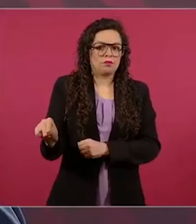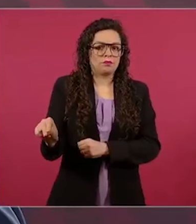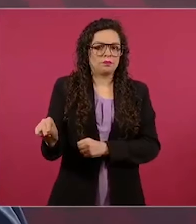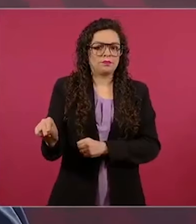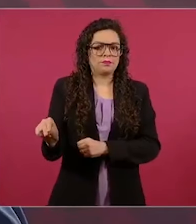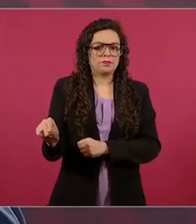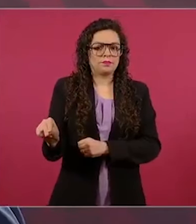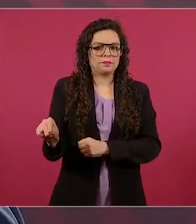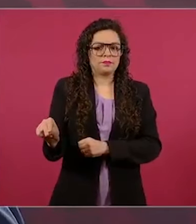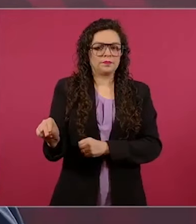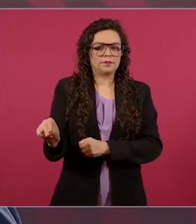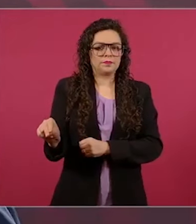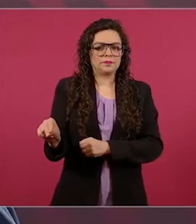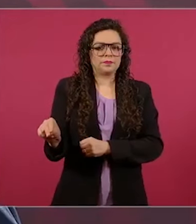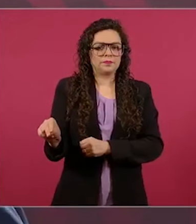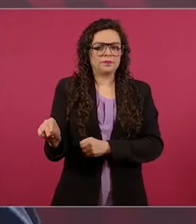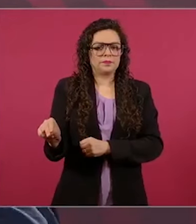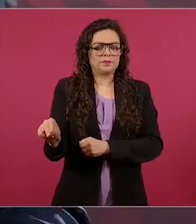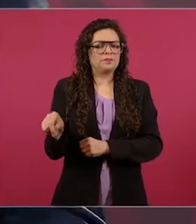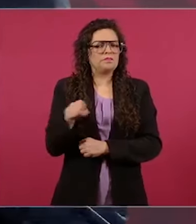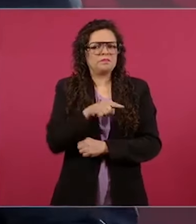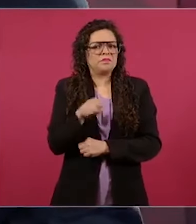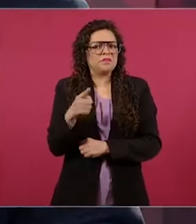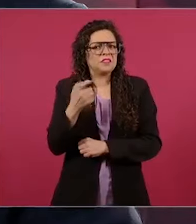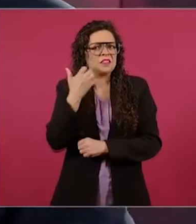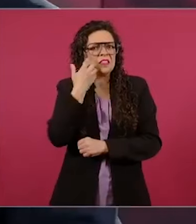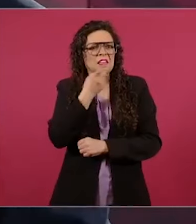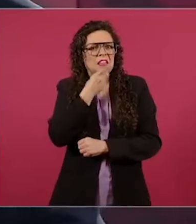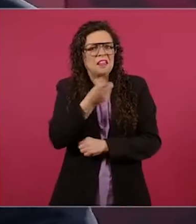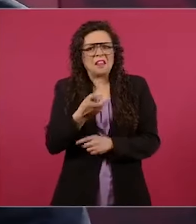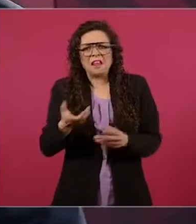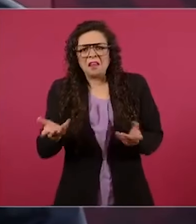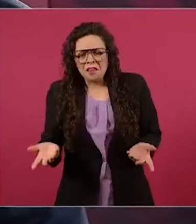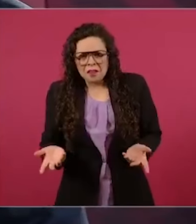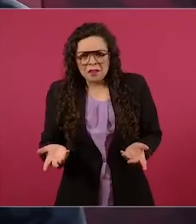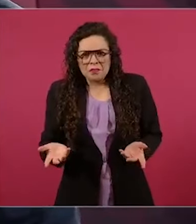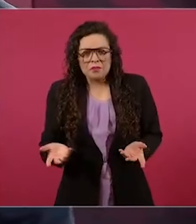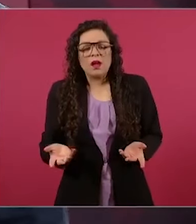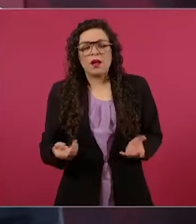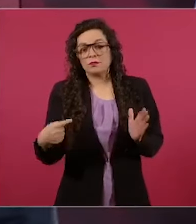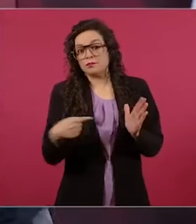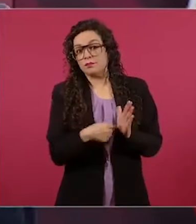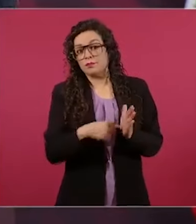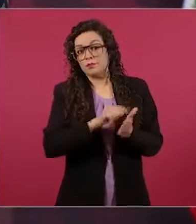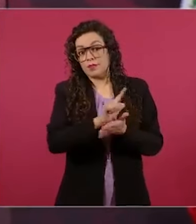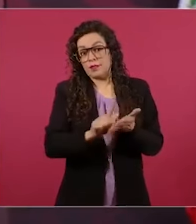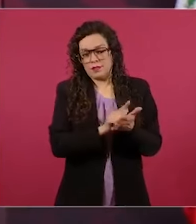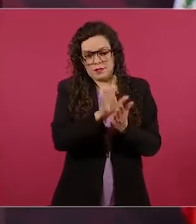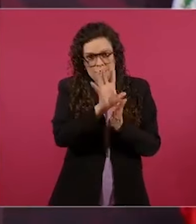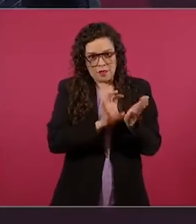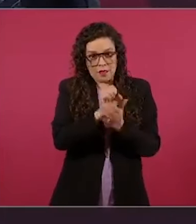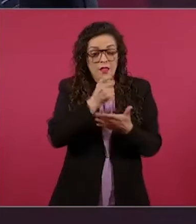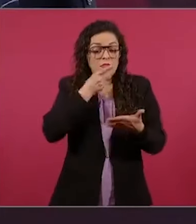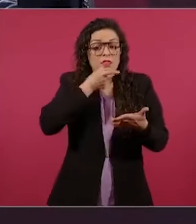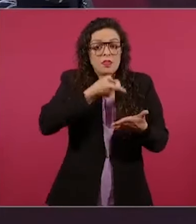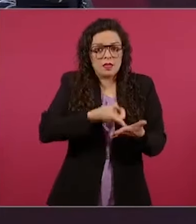¿Y qué significa esto? Bueno, pues que ya de conformidad con la Constitución, primero,